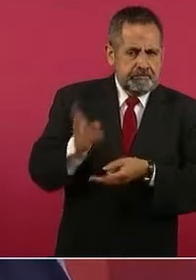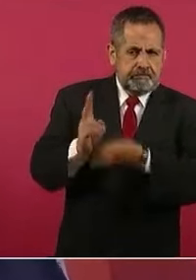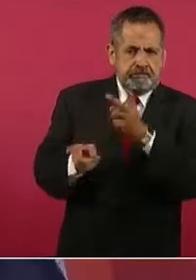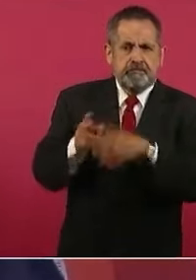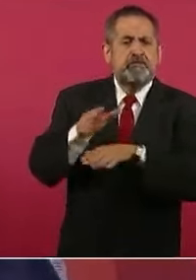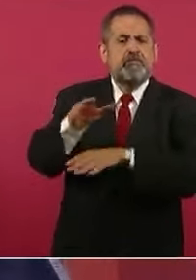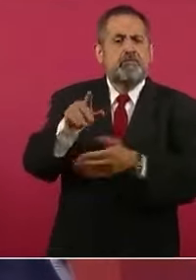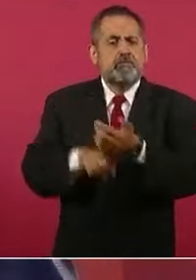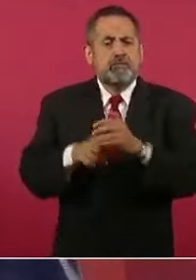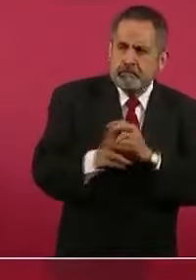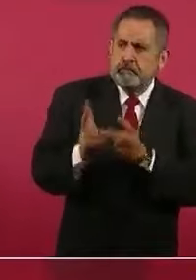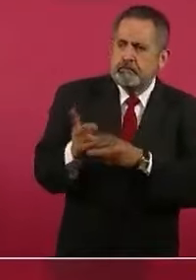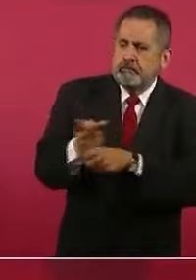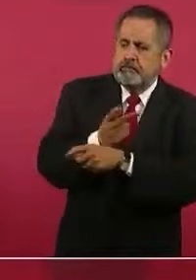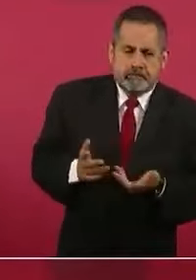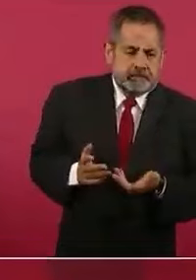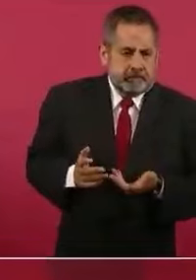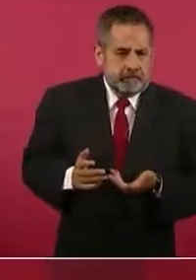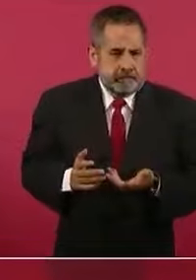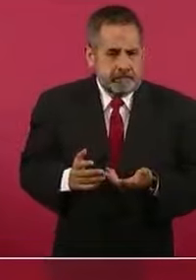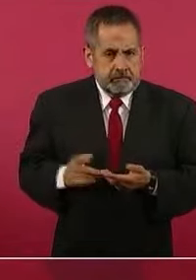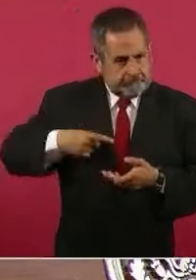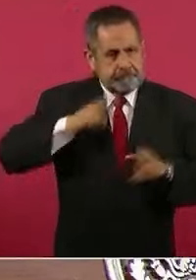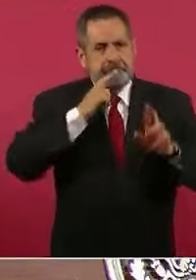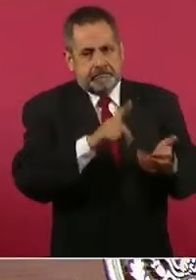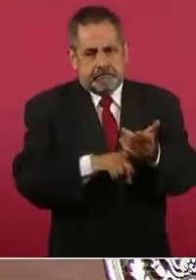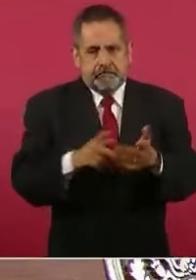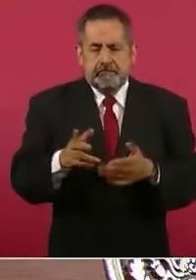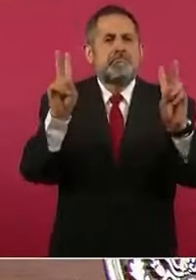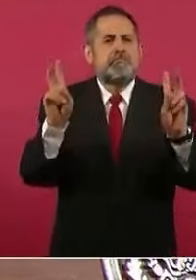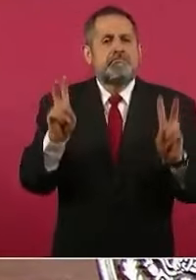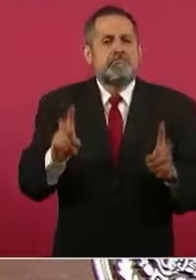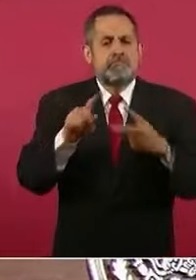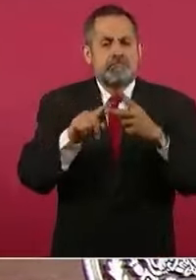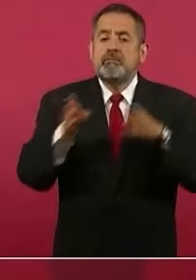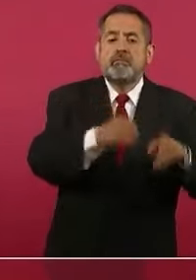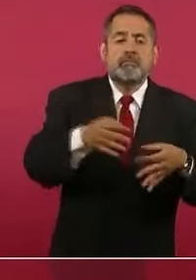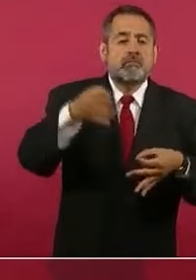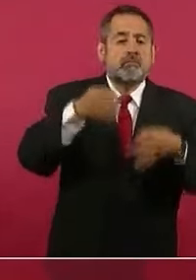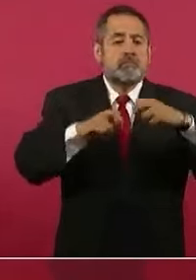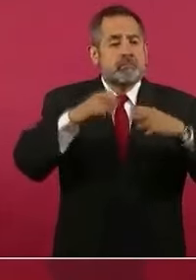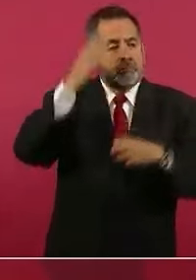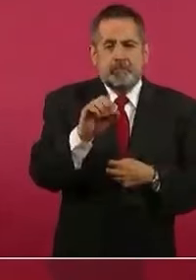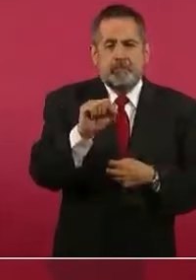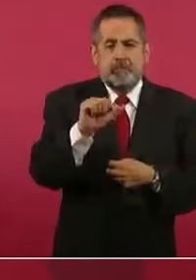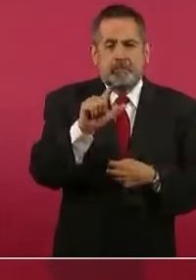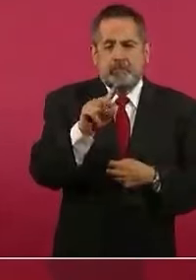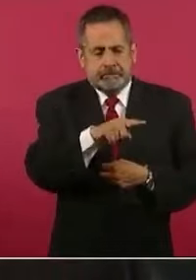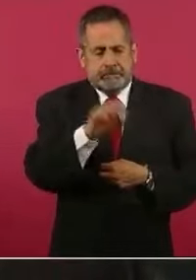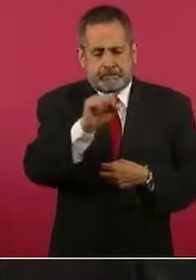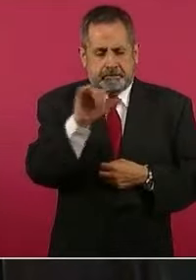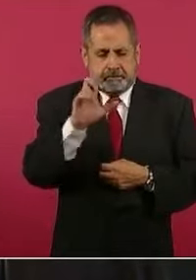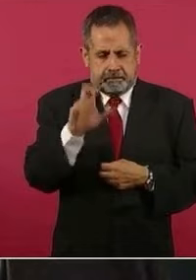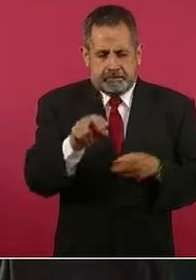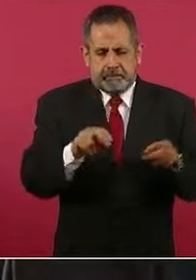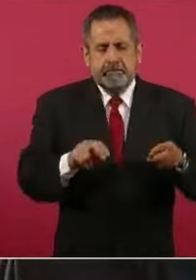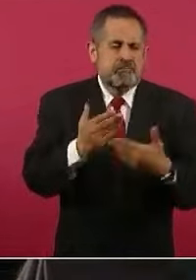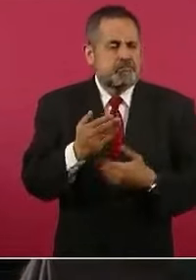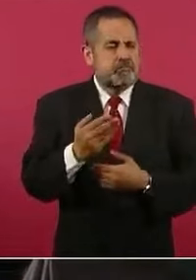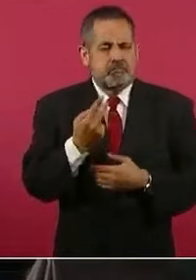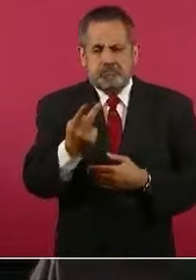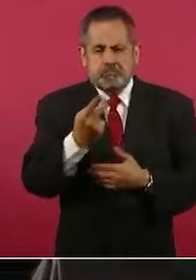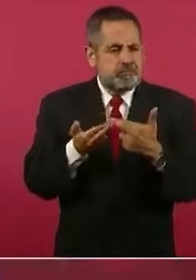de Ayotzinapa, que es algo que tenemos pendiente, básicamente. Con el ministro Arturo Saldívar hay muy